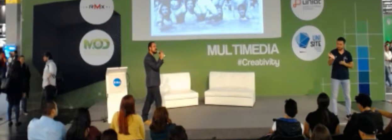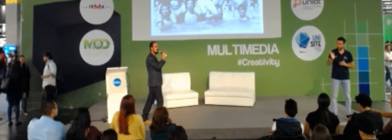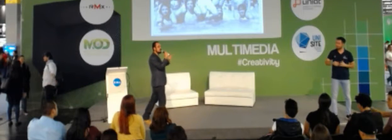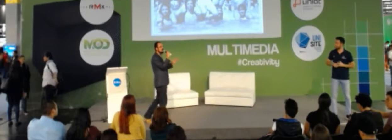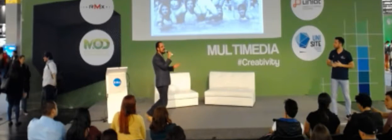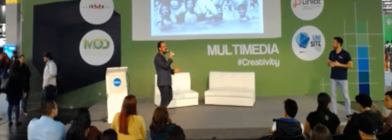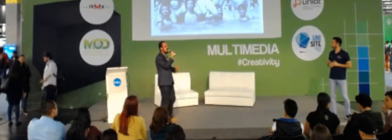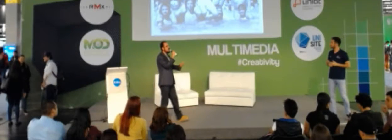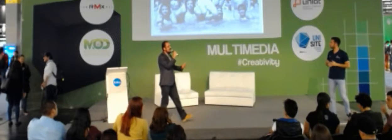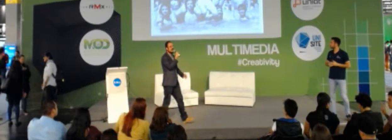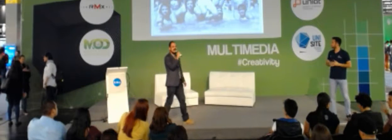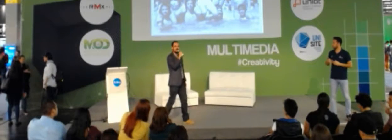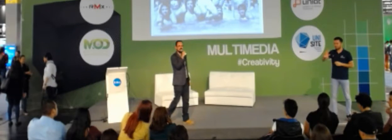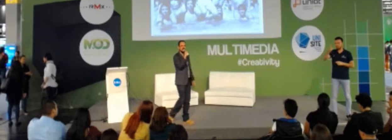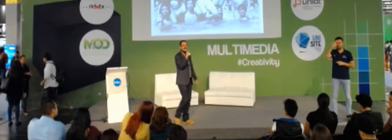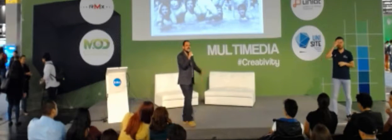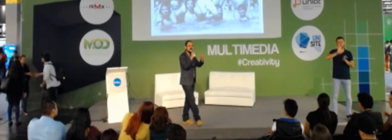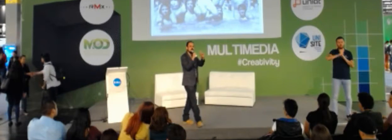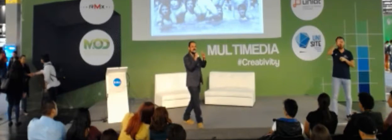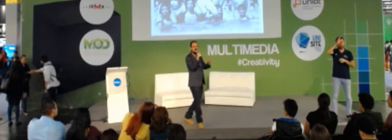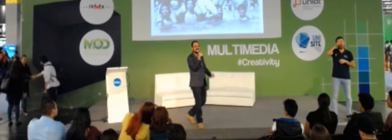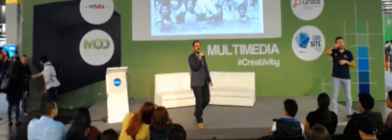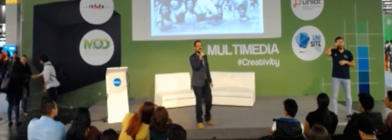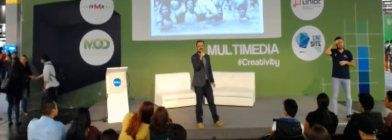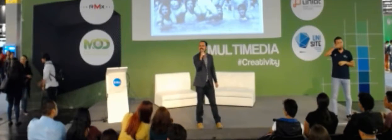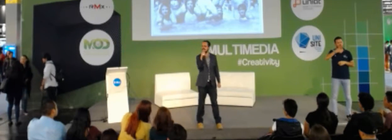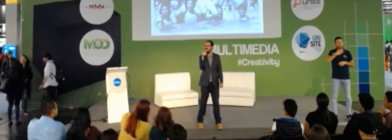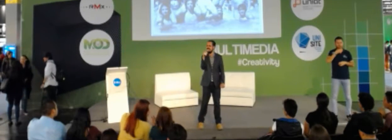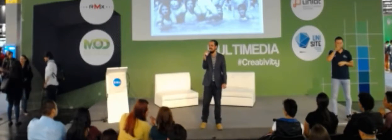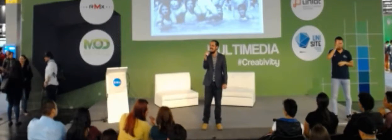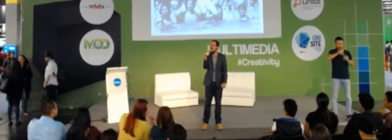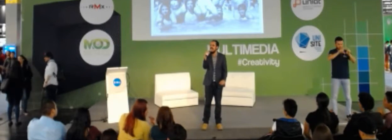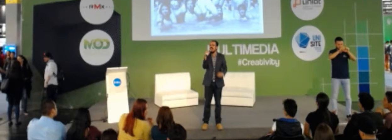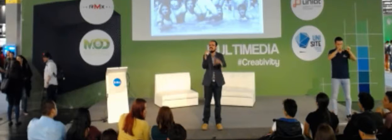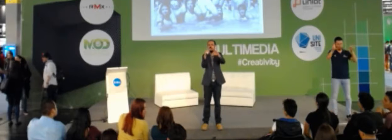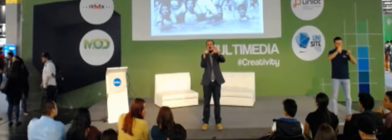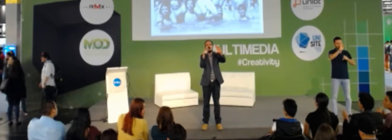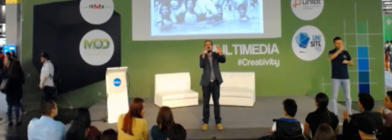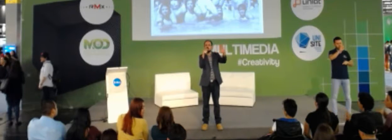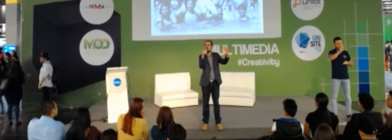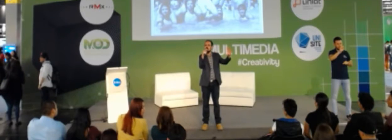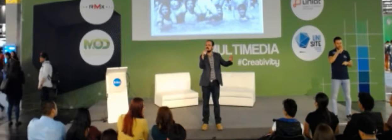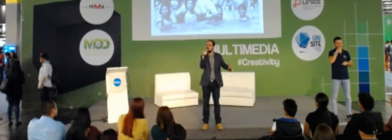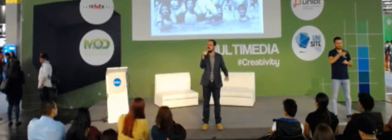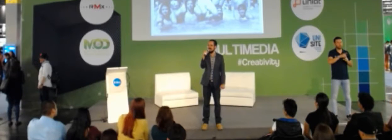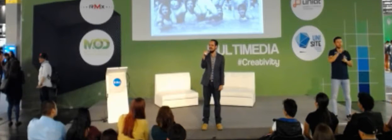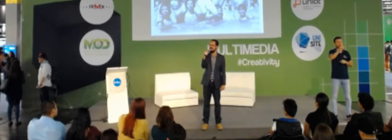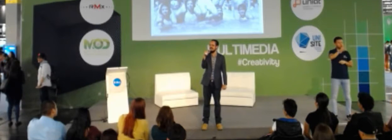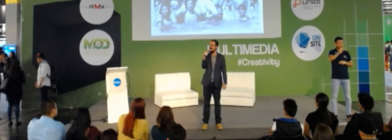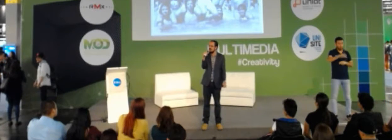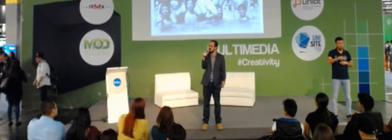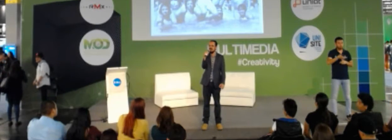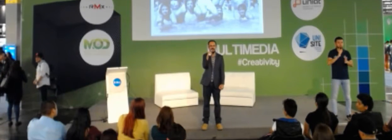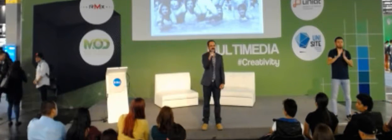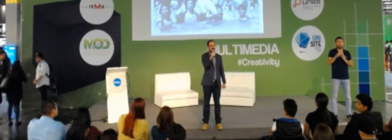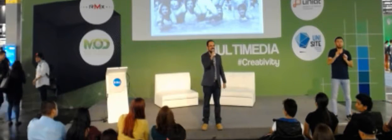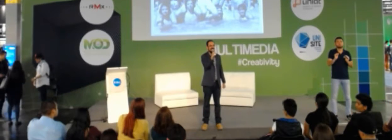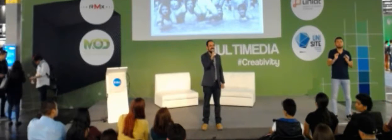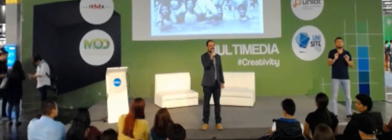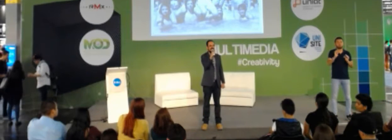nuestra cultura como mexicanos. Tenemos una frase muy cierta: el que no habla, Dios no lo escucha. ¿La hemos